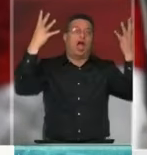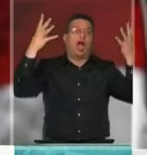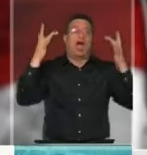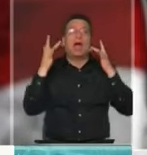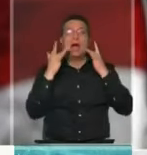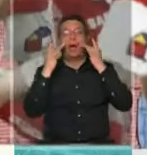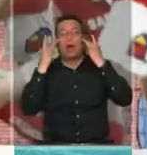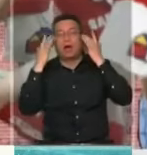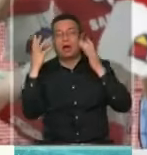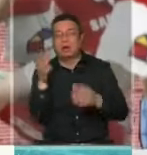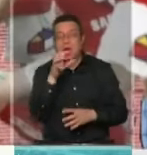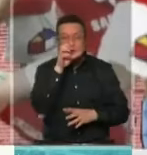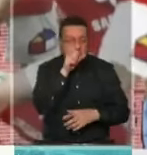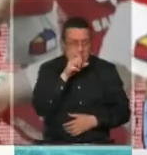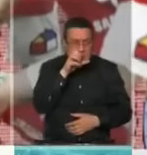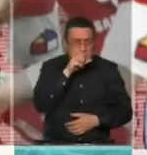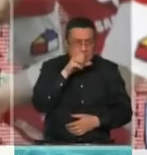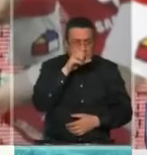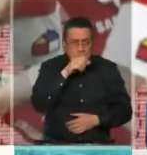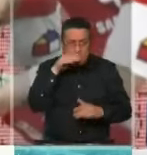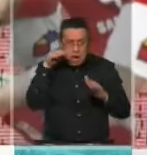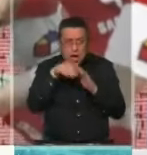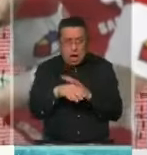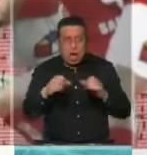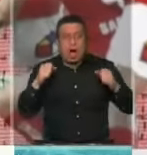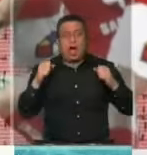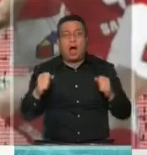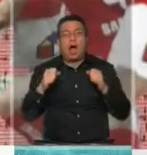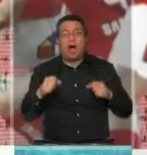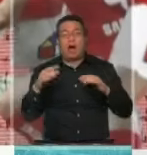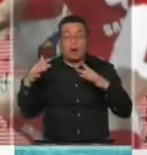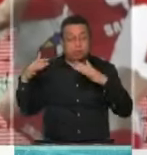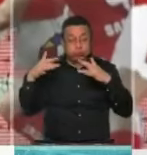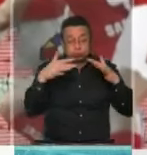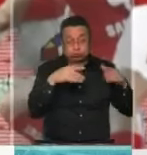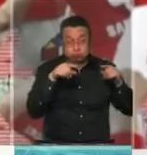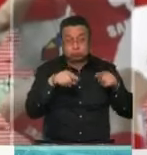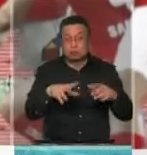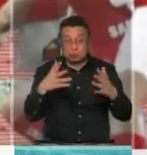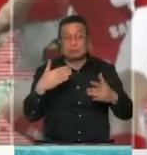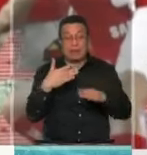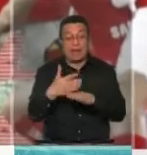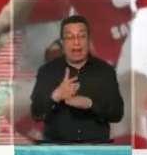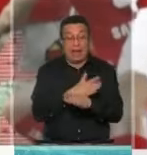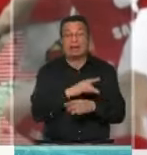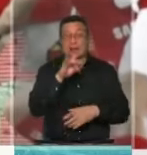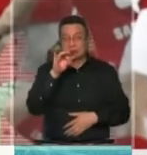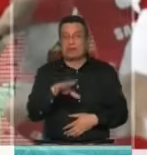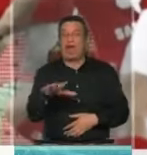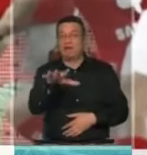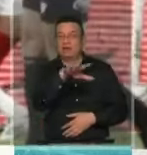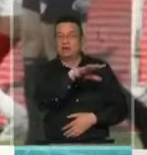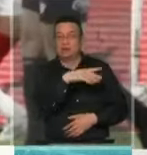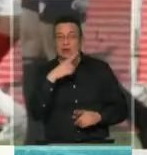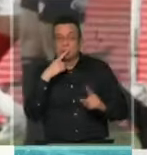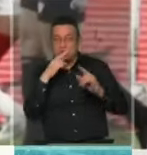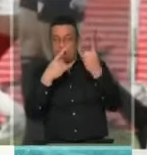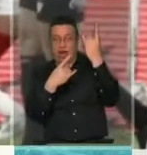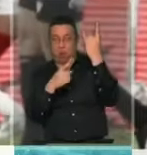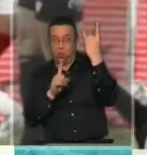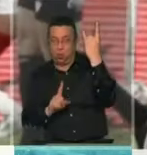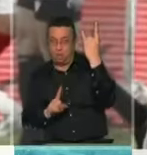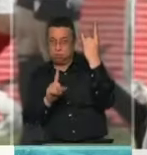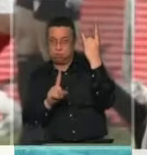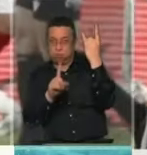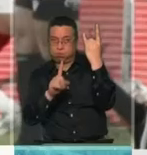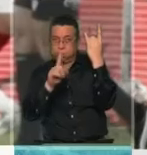habían esperado los Salvos este gol, no solamente en este partido, sino porque en toda la previa sabían ellos, están a la casa de la Universidad de Chile